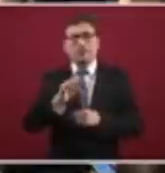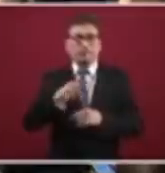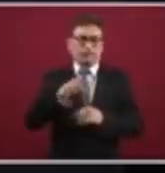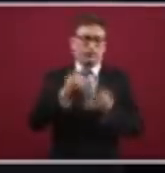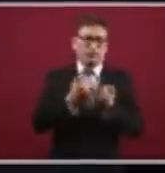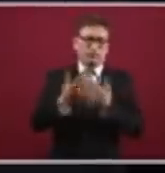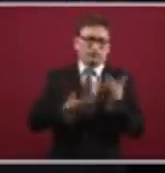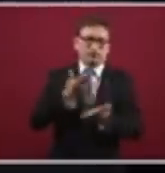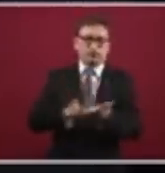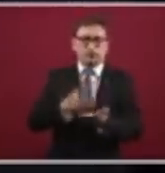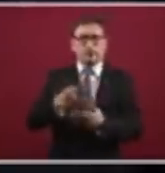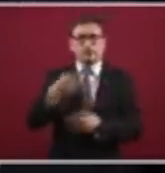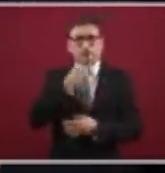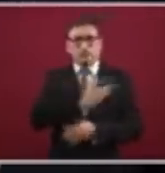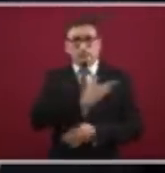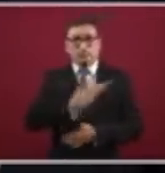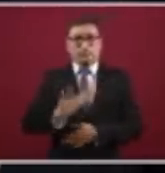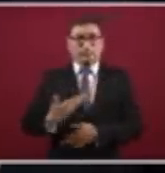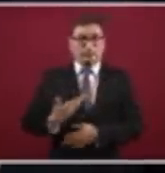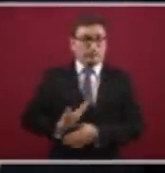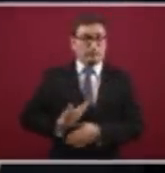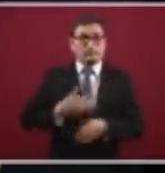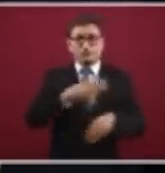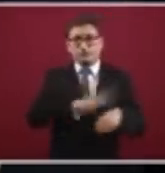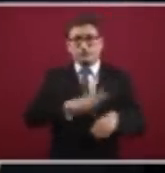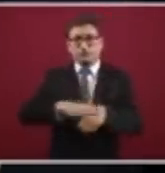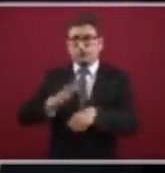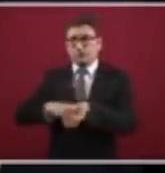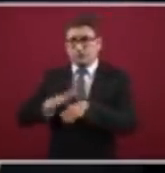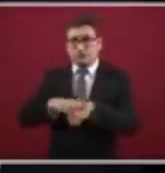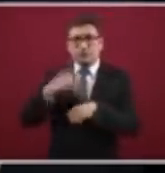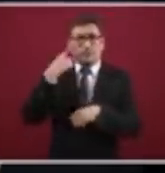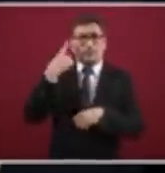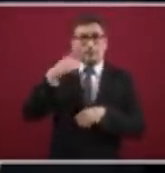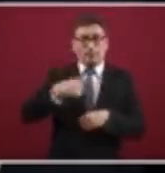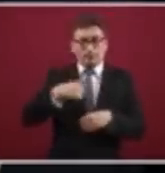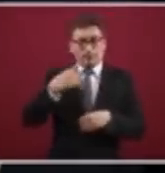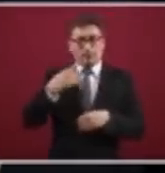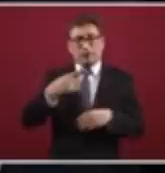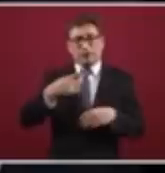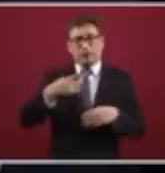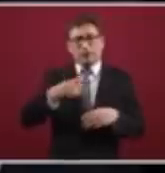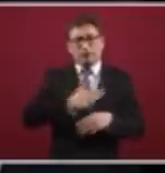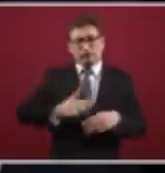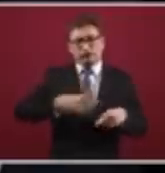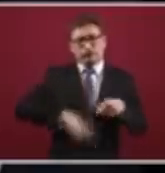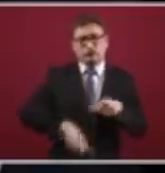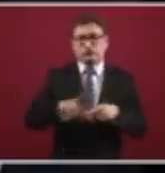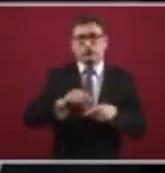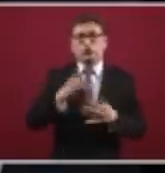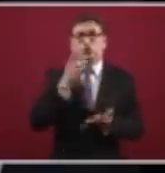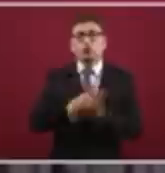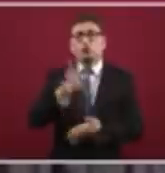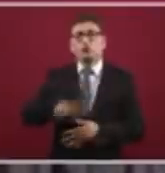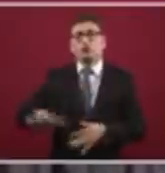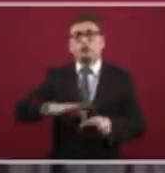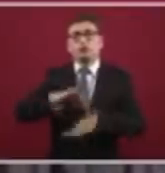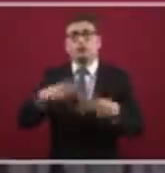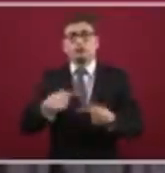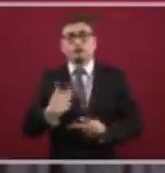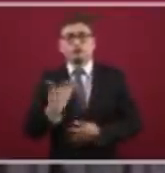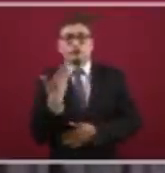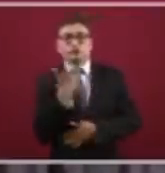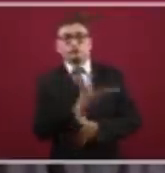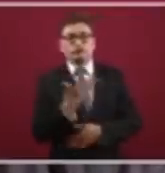el presidente no tendría la facultad de convocar a una revocación de mandato sería únicamente es petición ciudadana y no lo